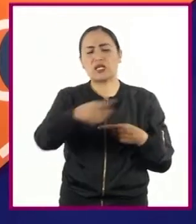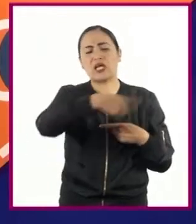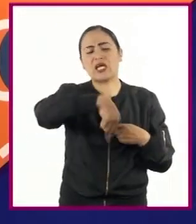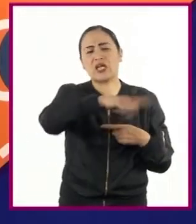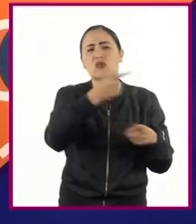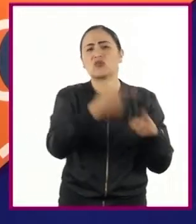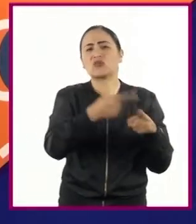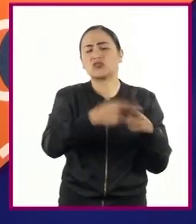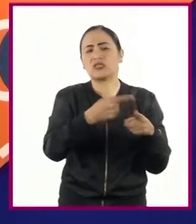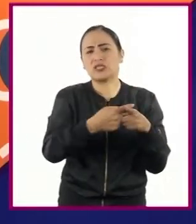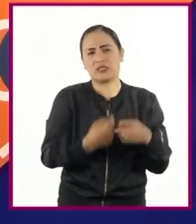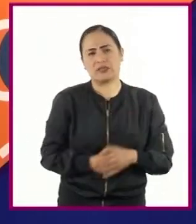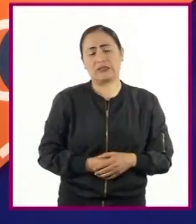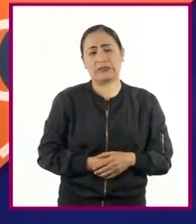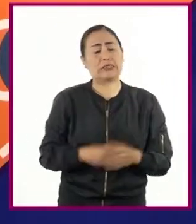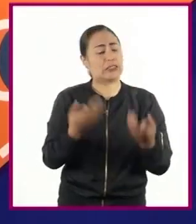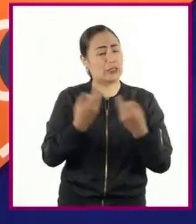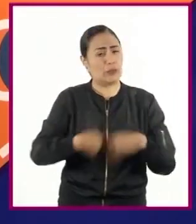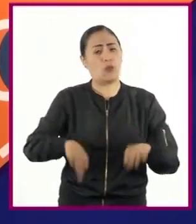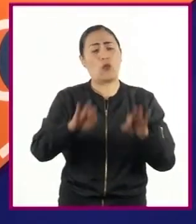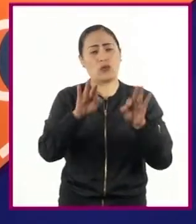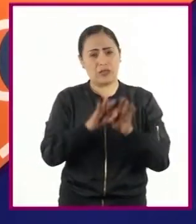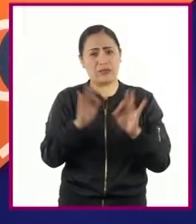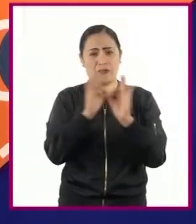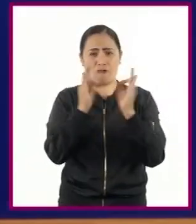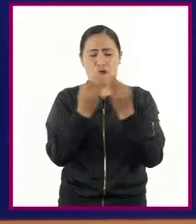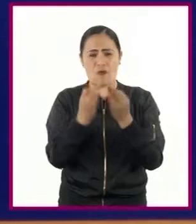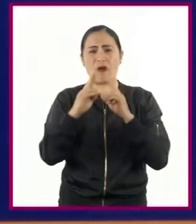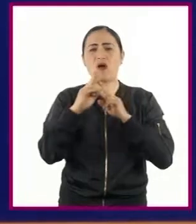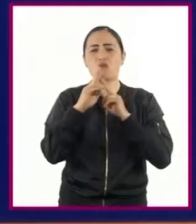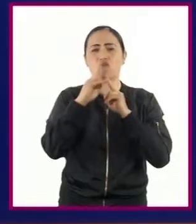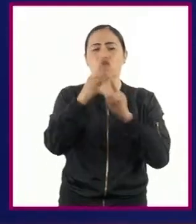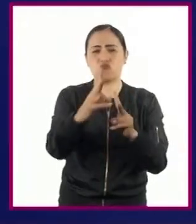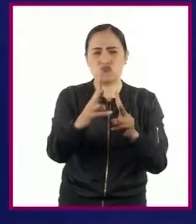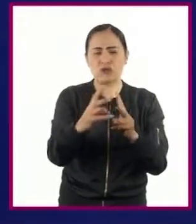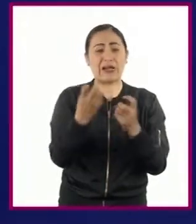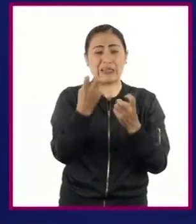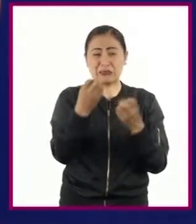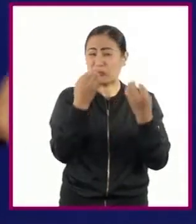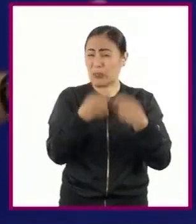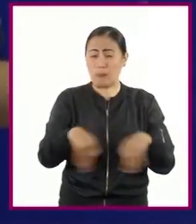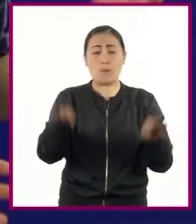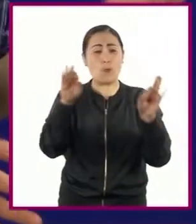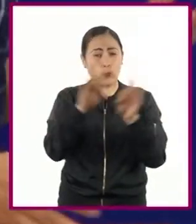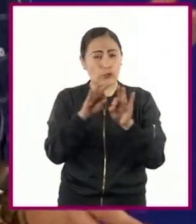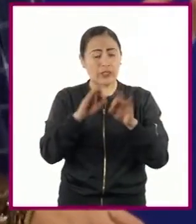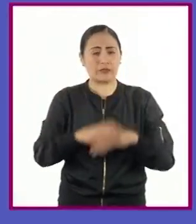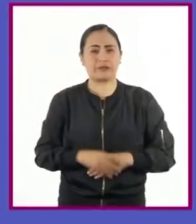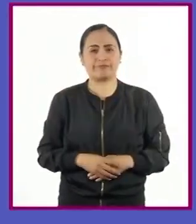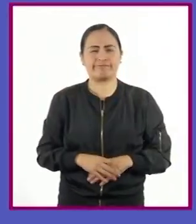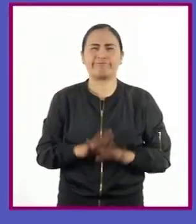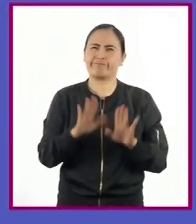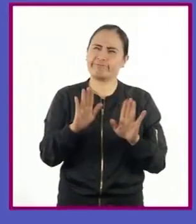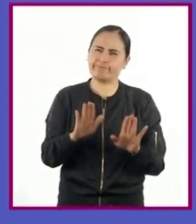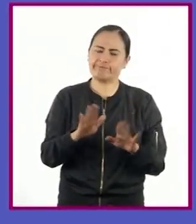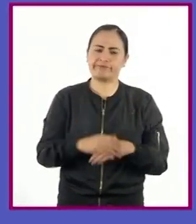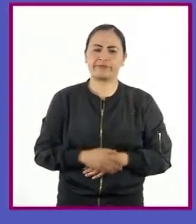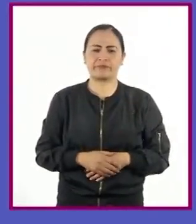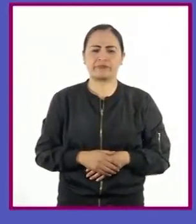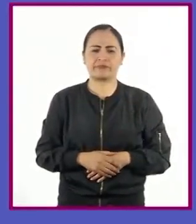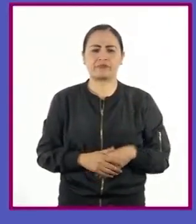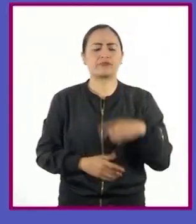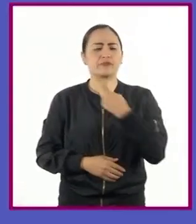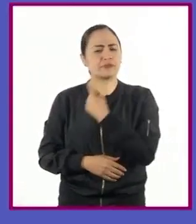juega un papel preponderante en la radio. Con todo lo que ya me ha dicho, profesora, ¿qué es el